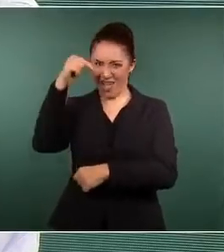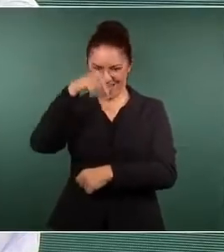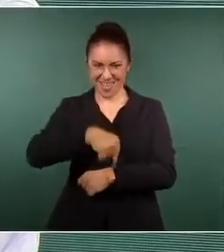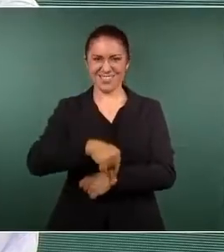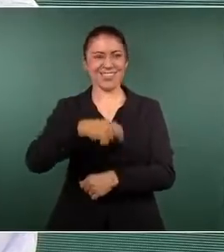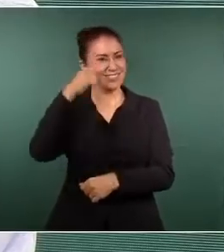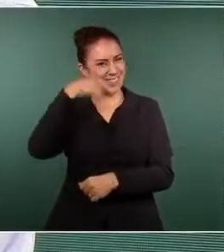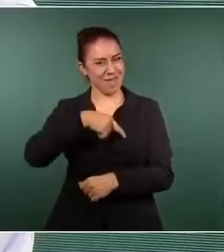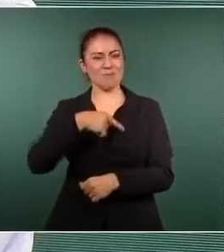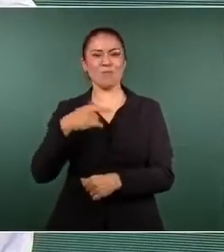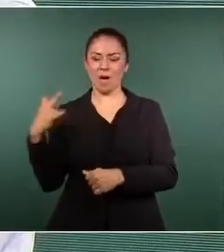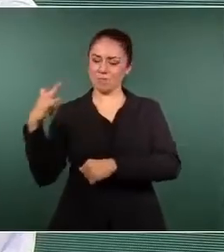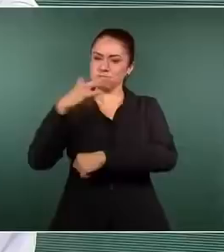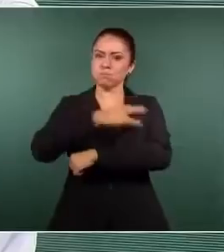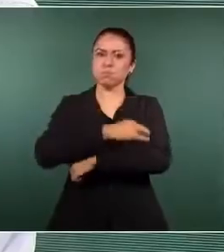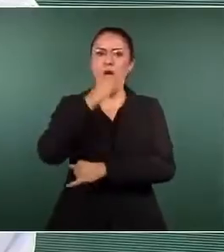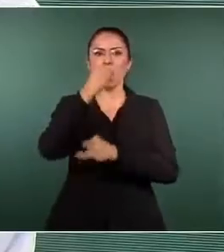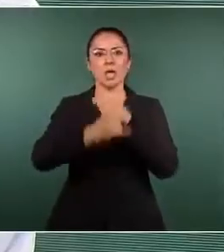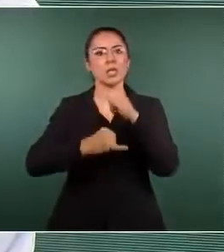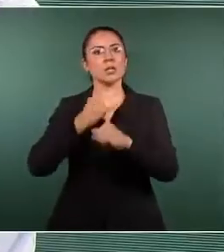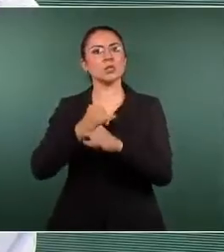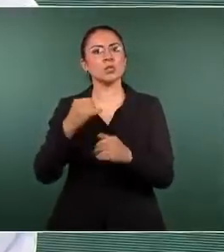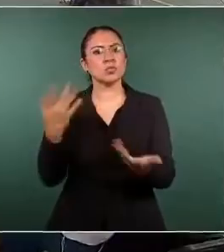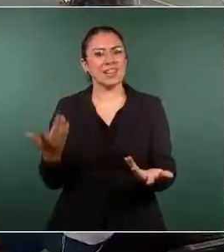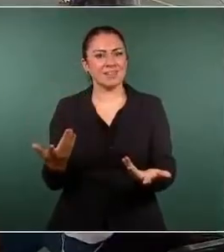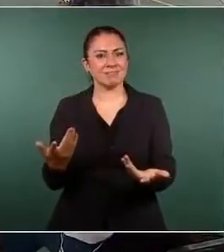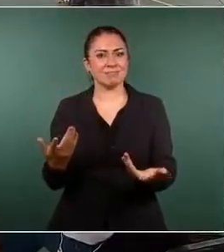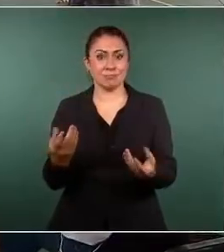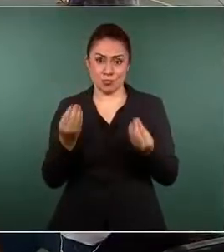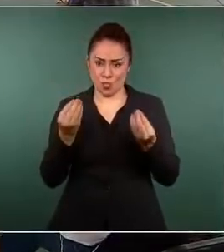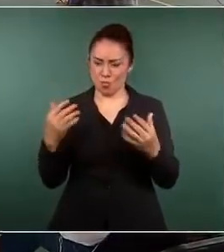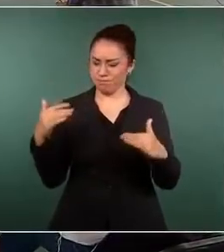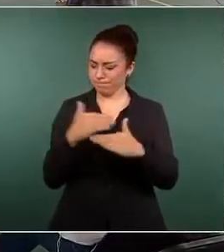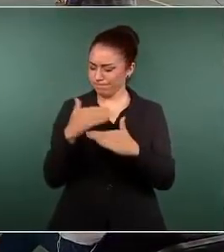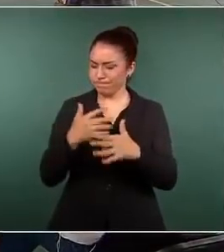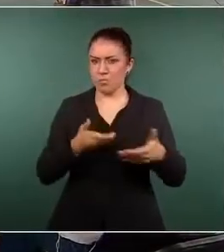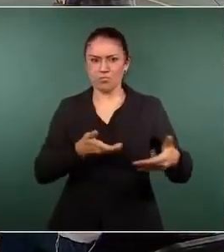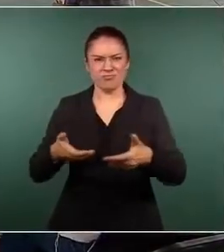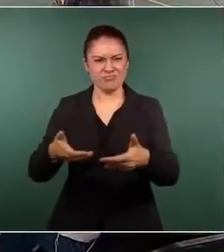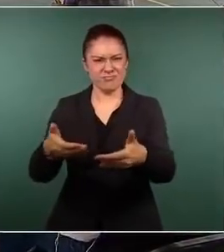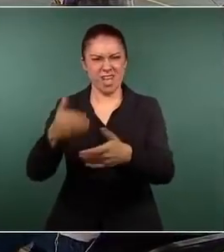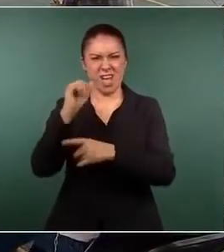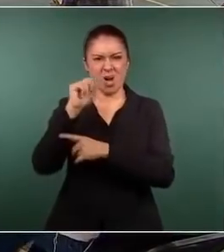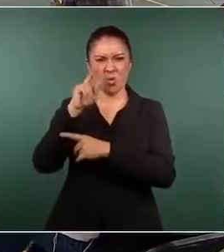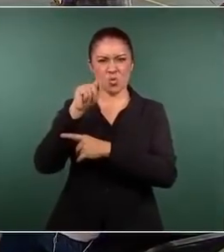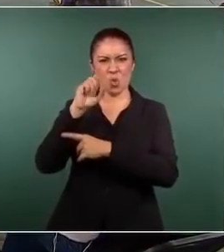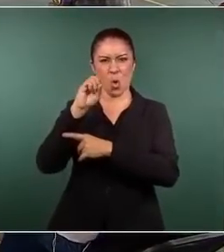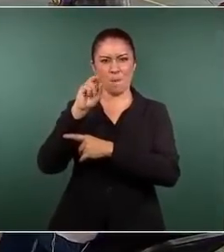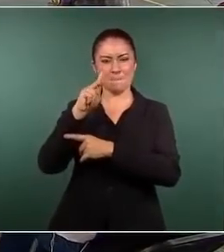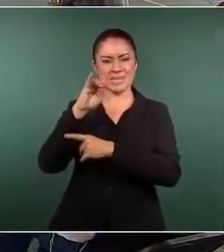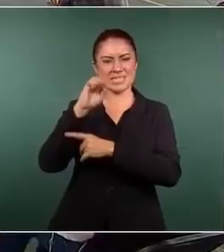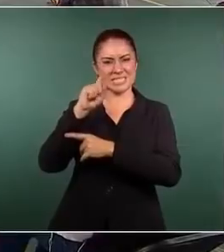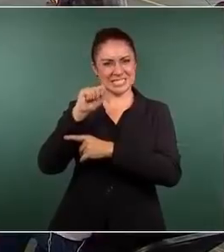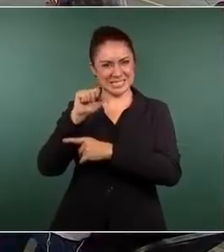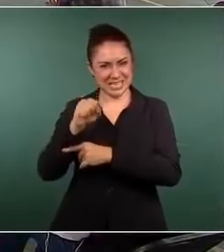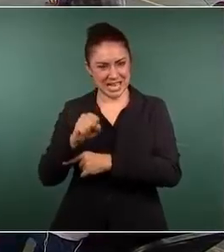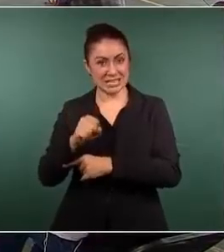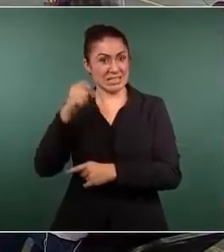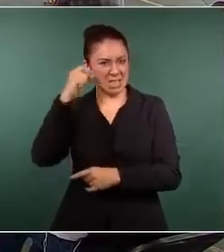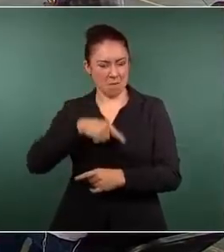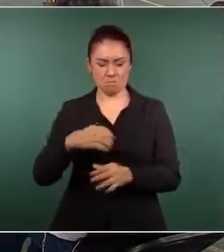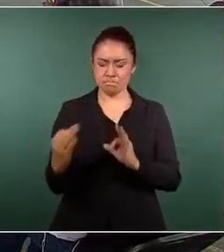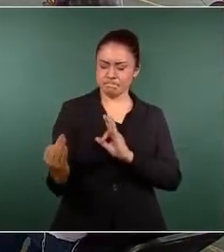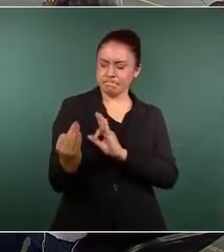internacional con autopistas para tener la cercanía a las